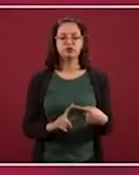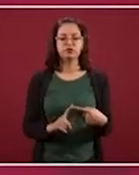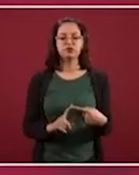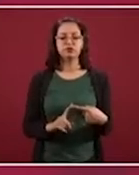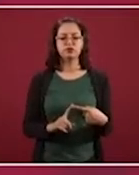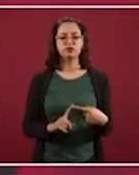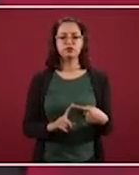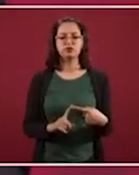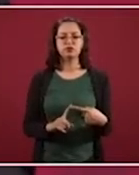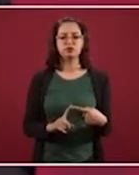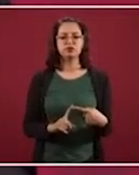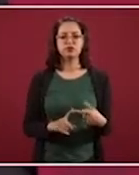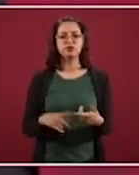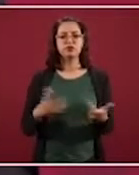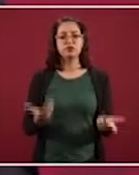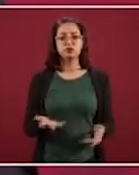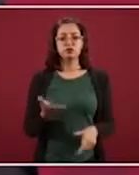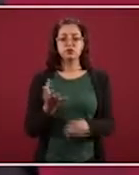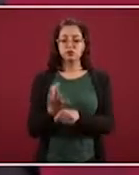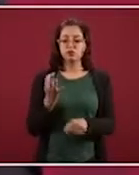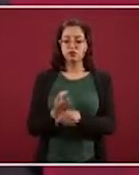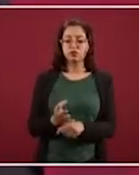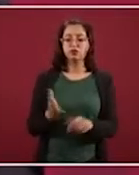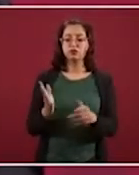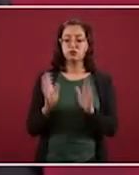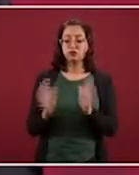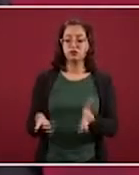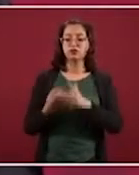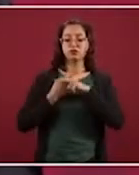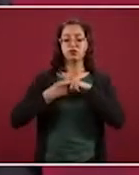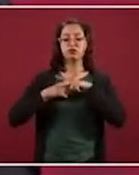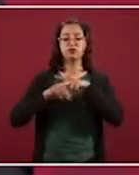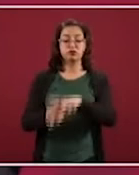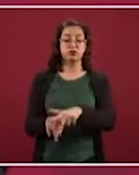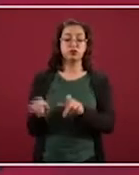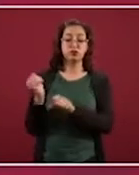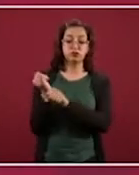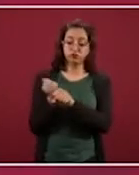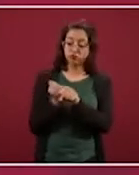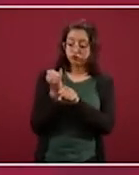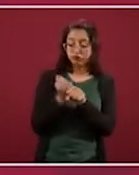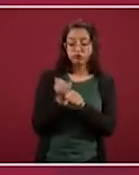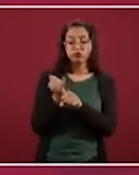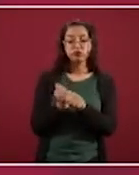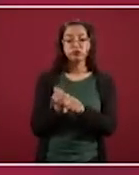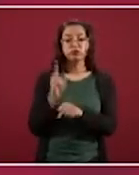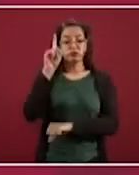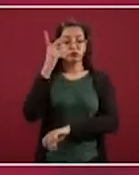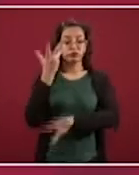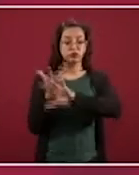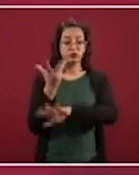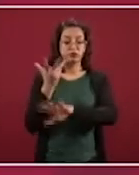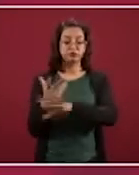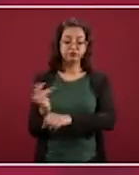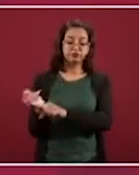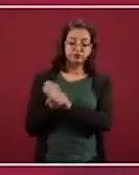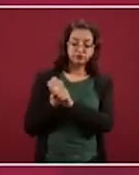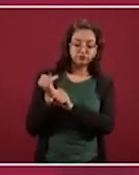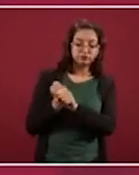Es una investigación, como es sabido, que se lleva a cabo en Estados Unidos a